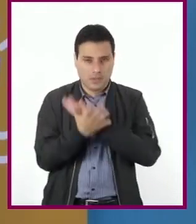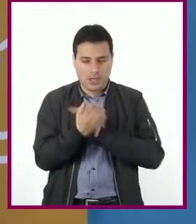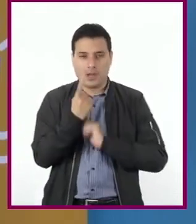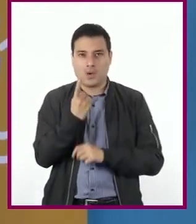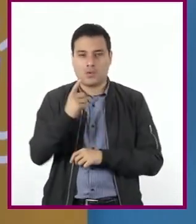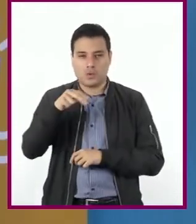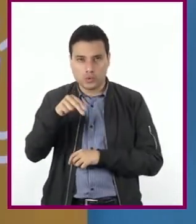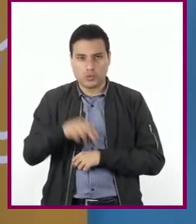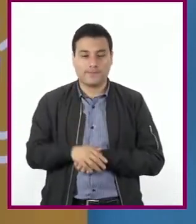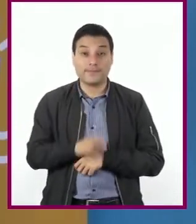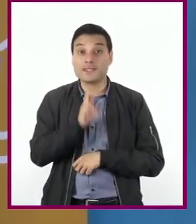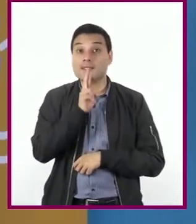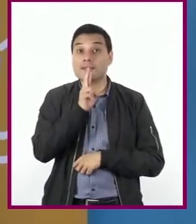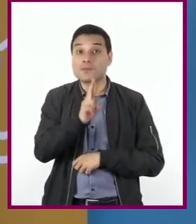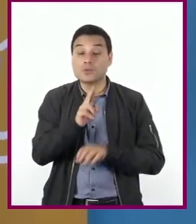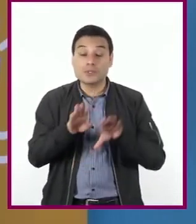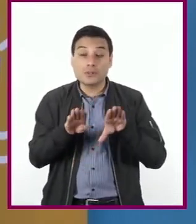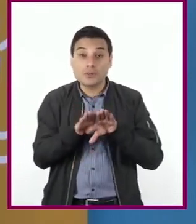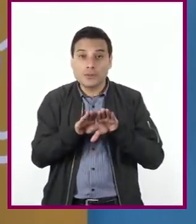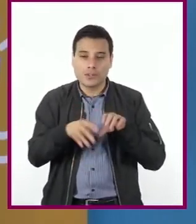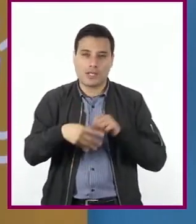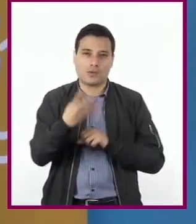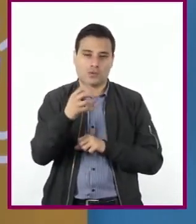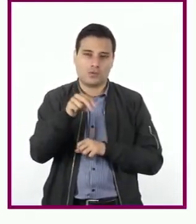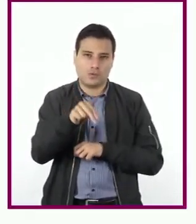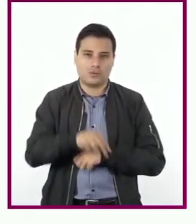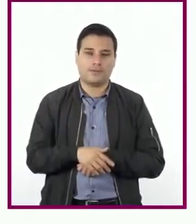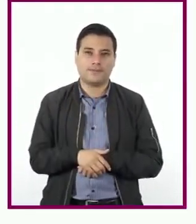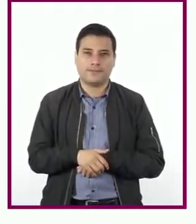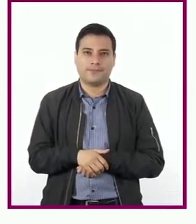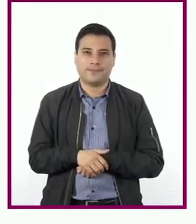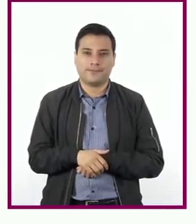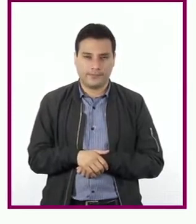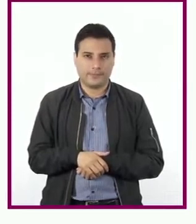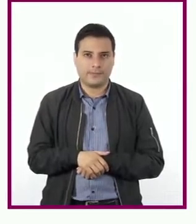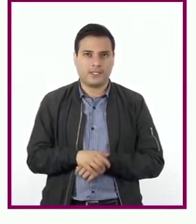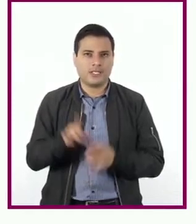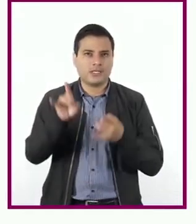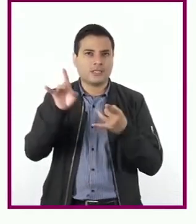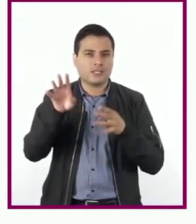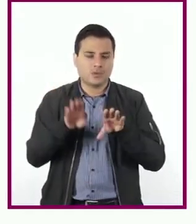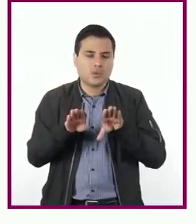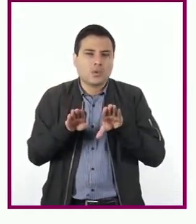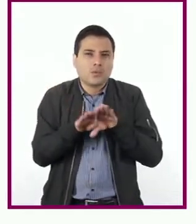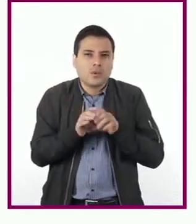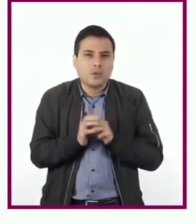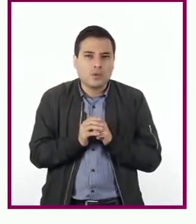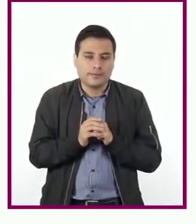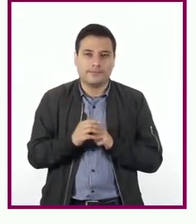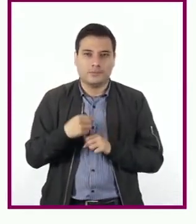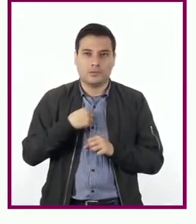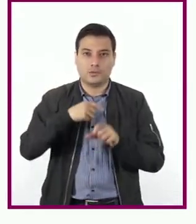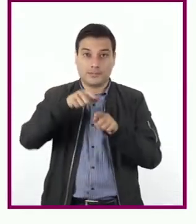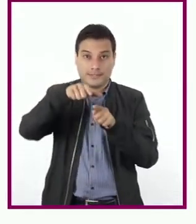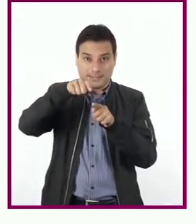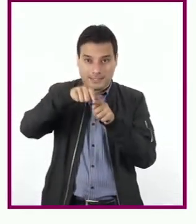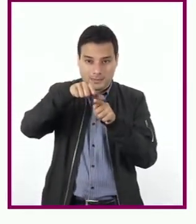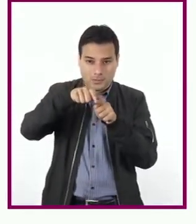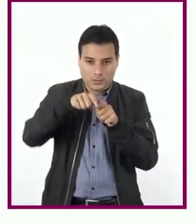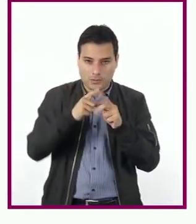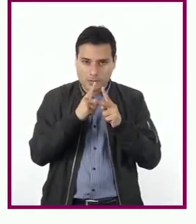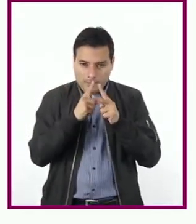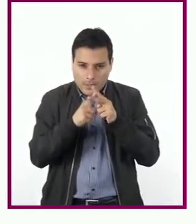La resultante será de 14 newtons. Y la dirección se obtiene midiendo con el transportador el